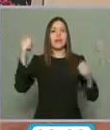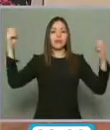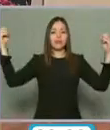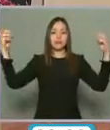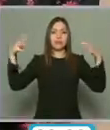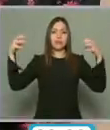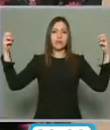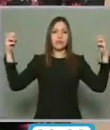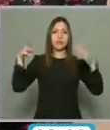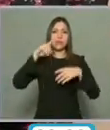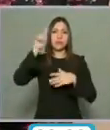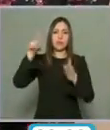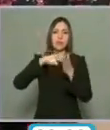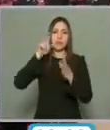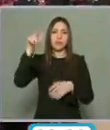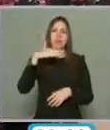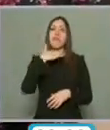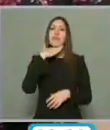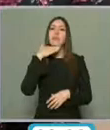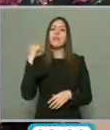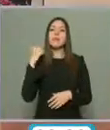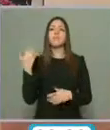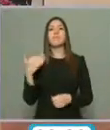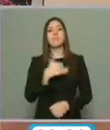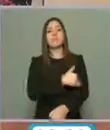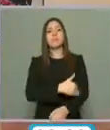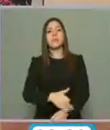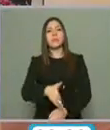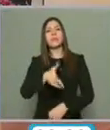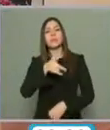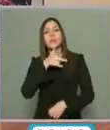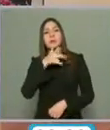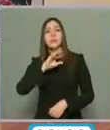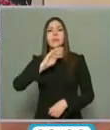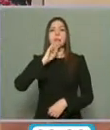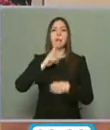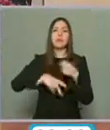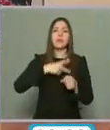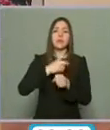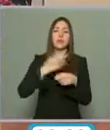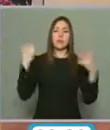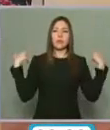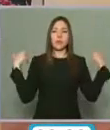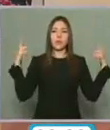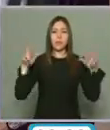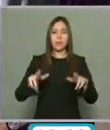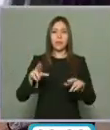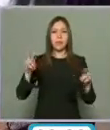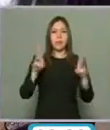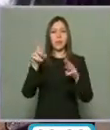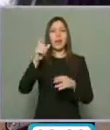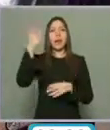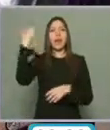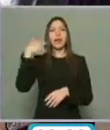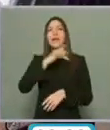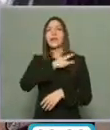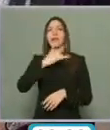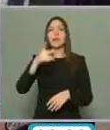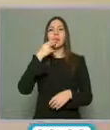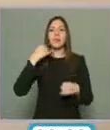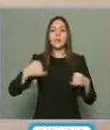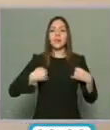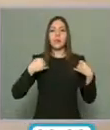Auschwitz. Su familia, el padre, la madrastra y un profesor de música del que ella se había enamorado de joven y del cual